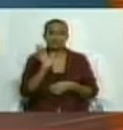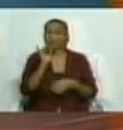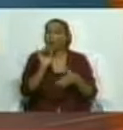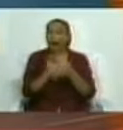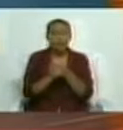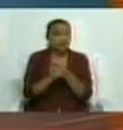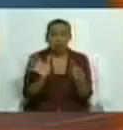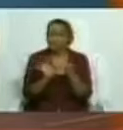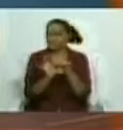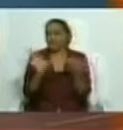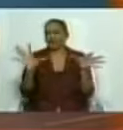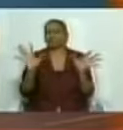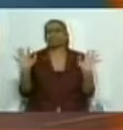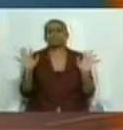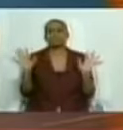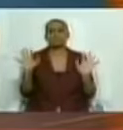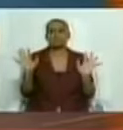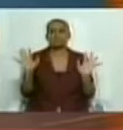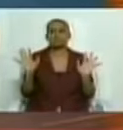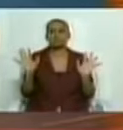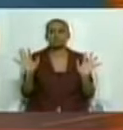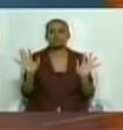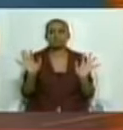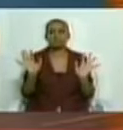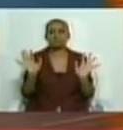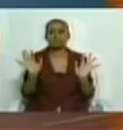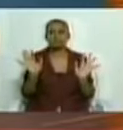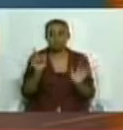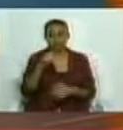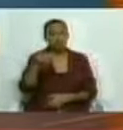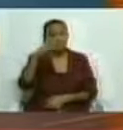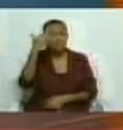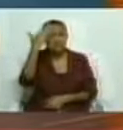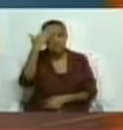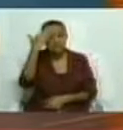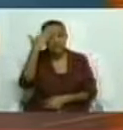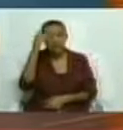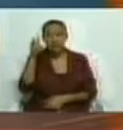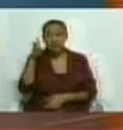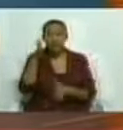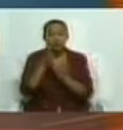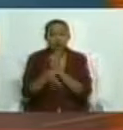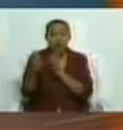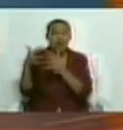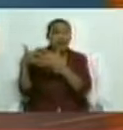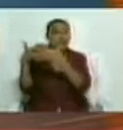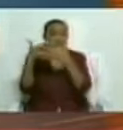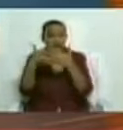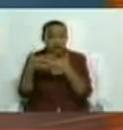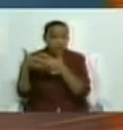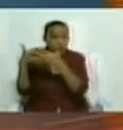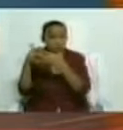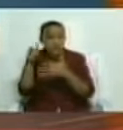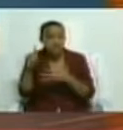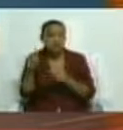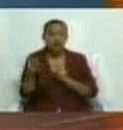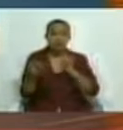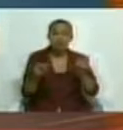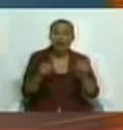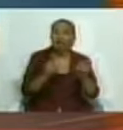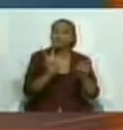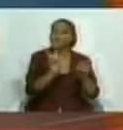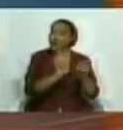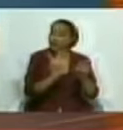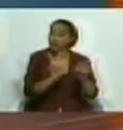dejar Claro que Estados Unidos como Venezuela tiene el absoluto derecho de tomar las medidas que consideren